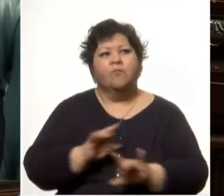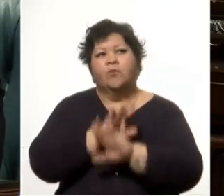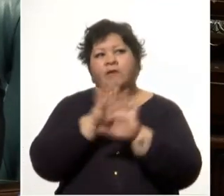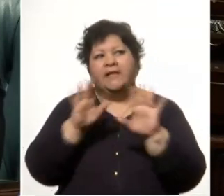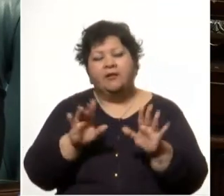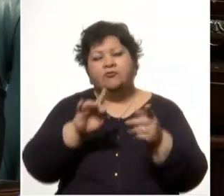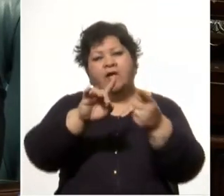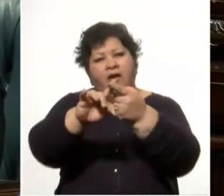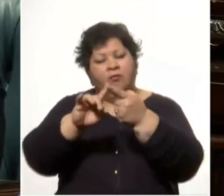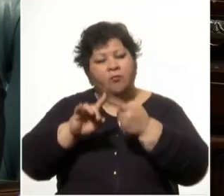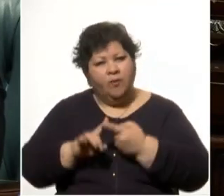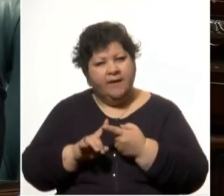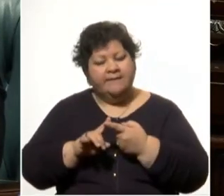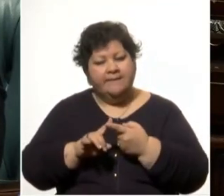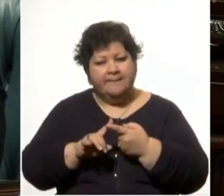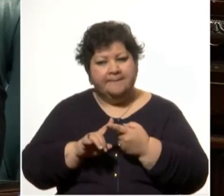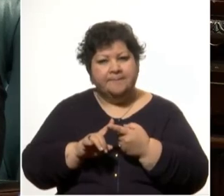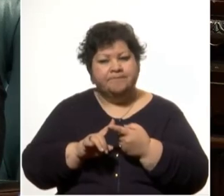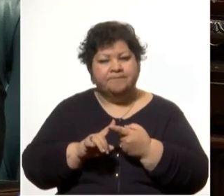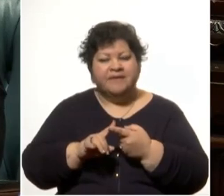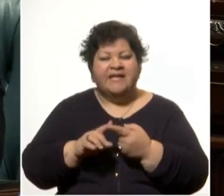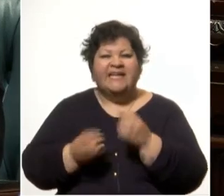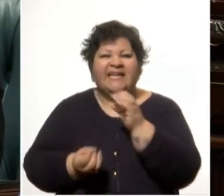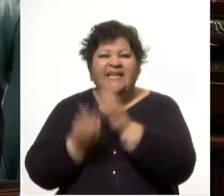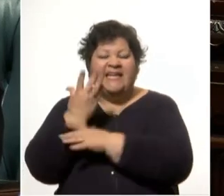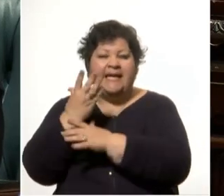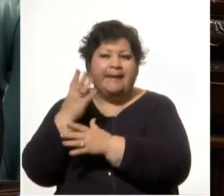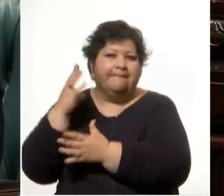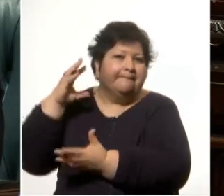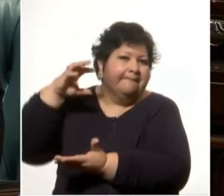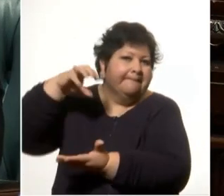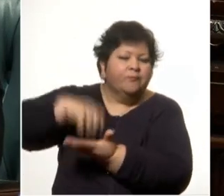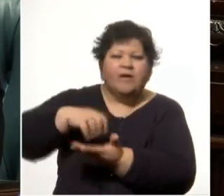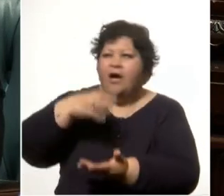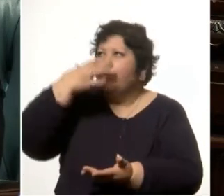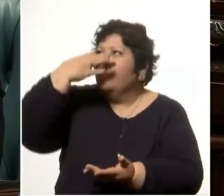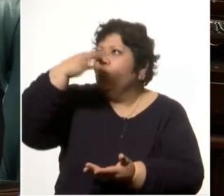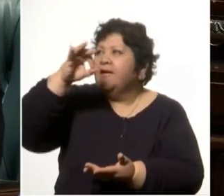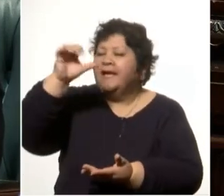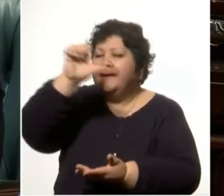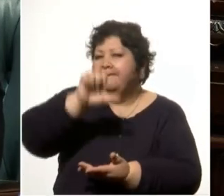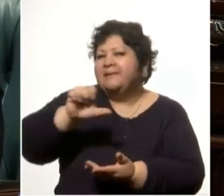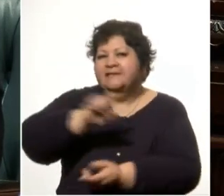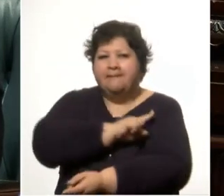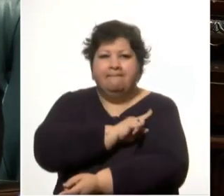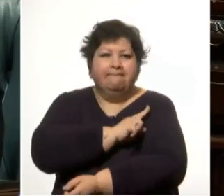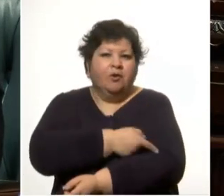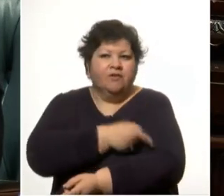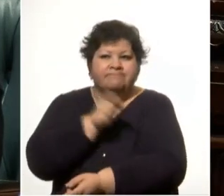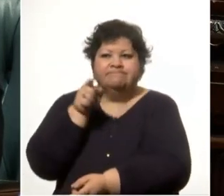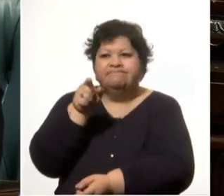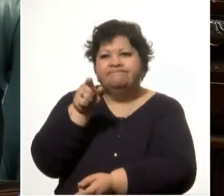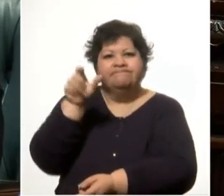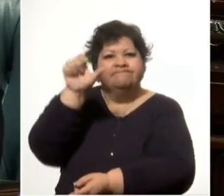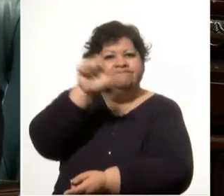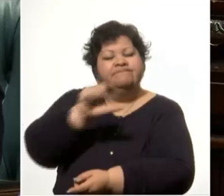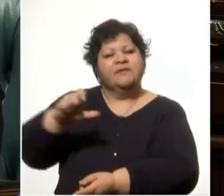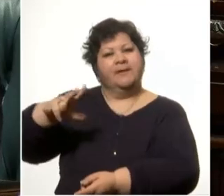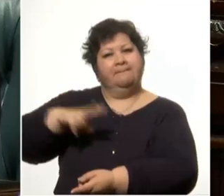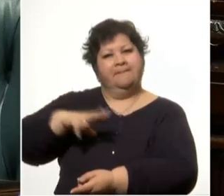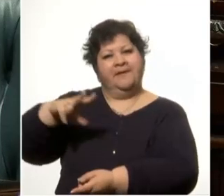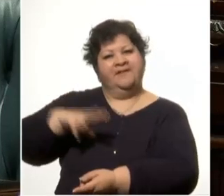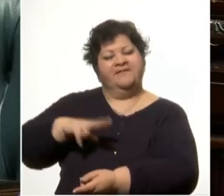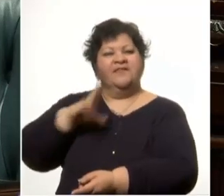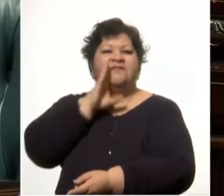crea un monopolio e impide que el gobierno pueda controlar tarifas. Queda en manos de la empresa